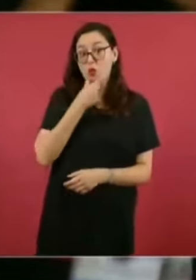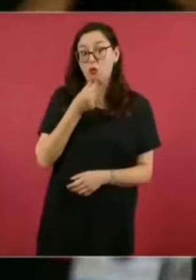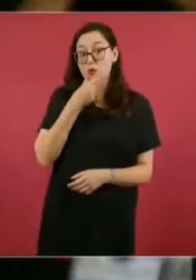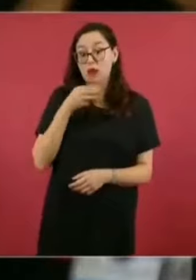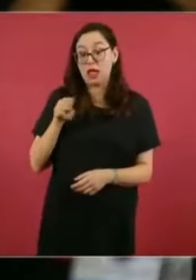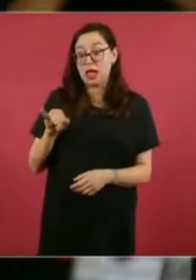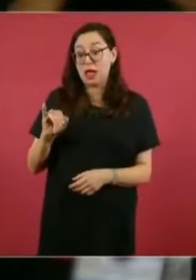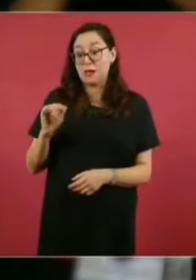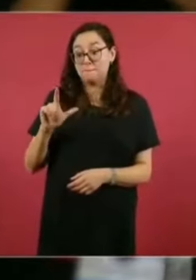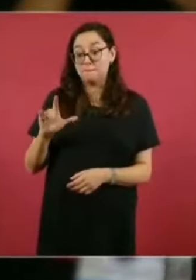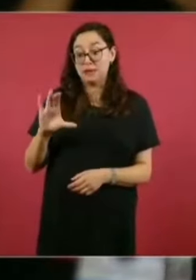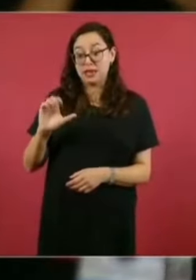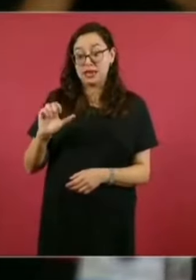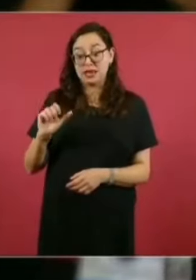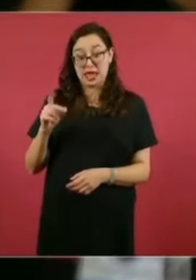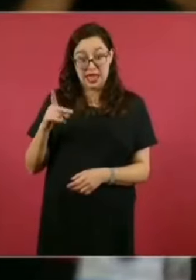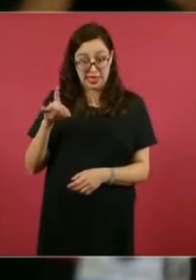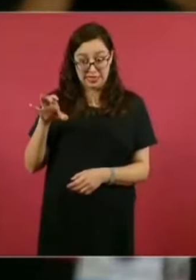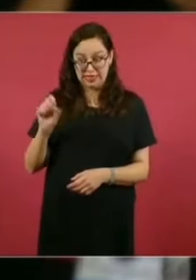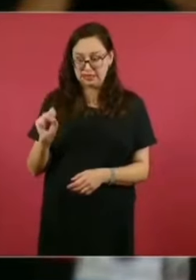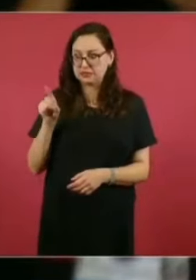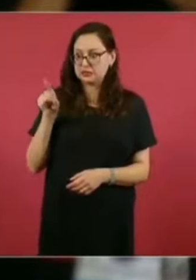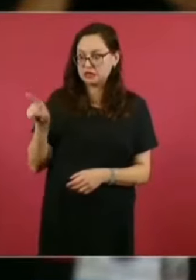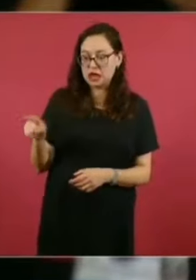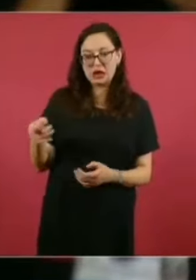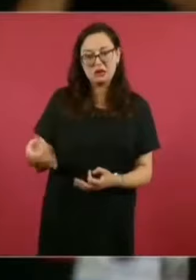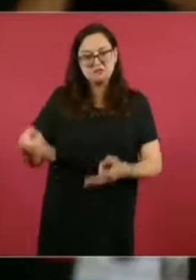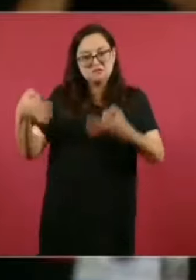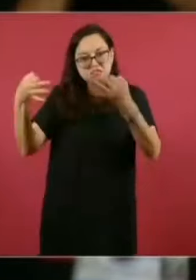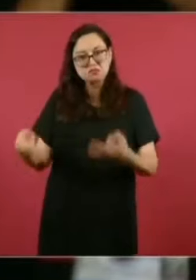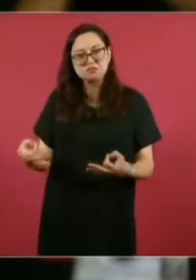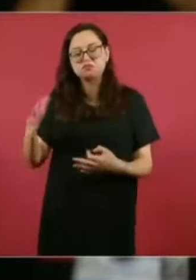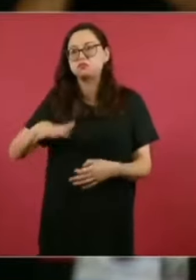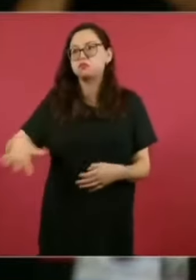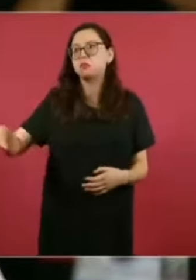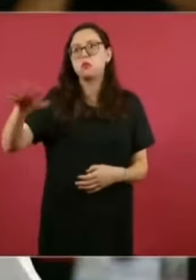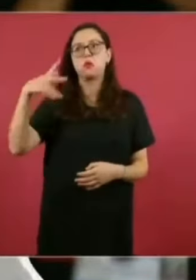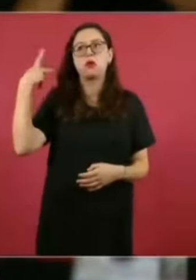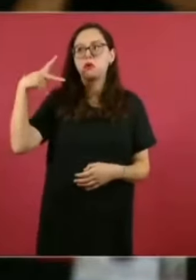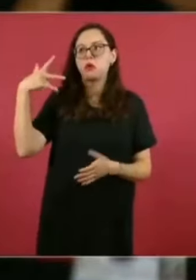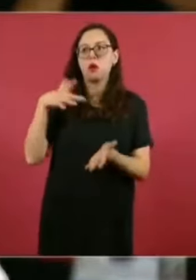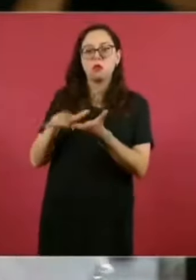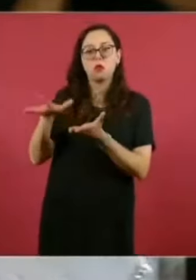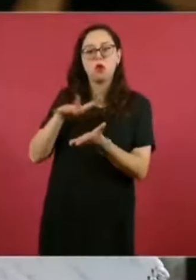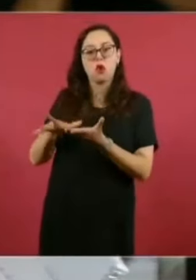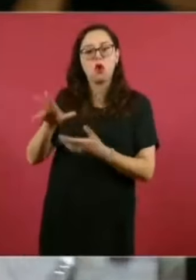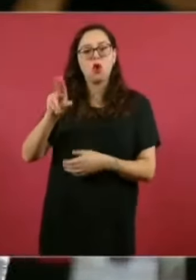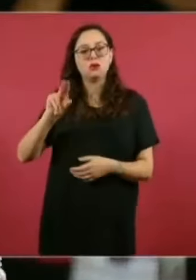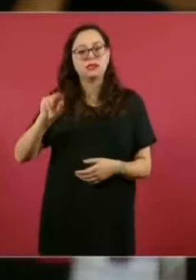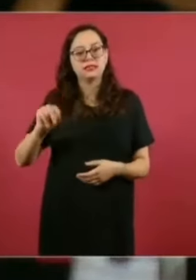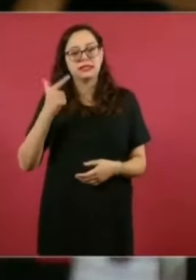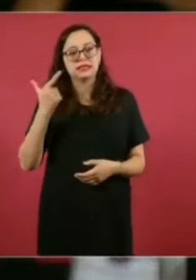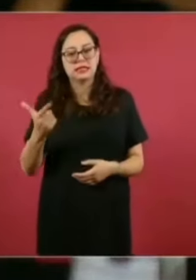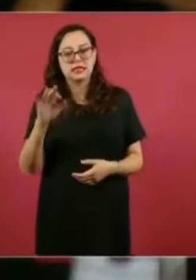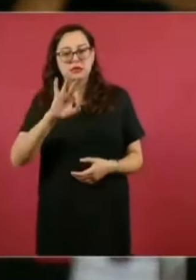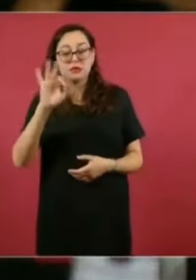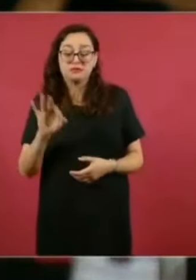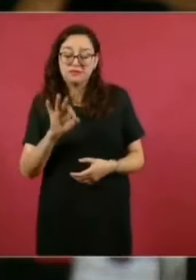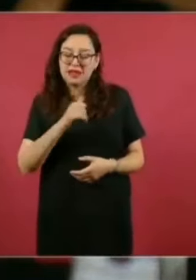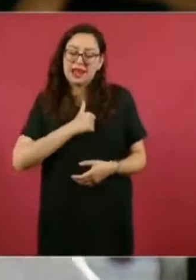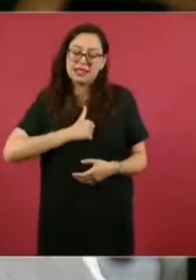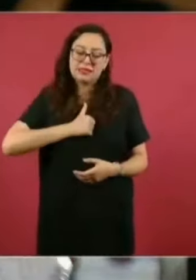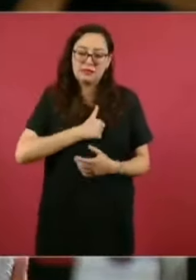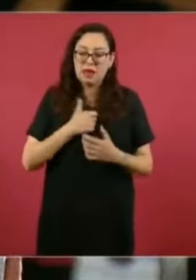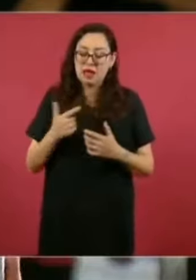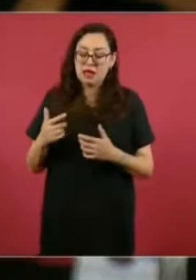gobierno con 80 y tantos % de beneplácito poblano. Lamentablemente su sucesor pues ya no hizo lo mismo,